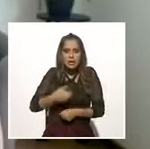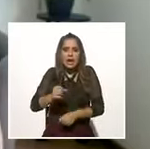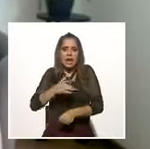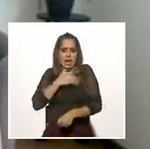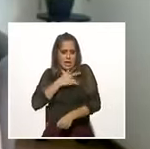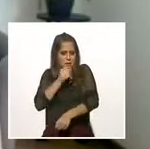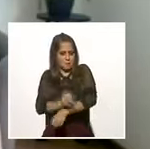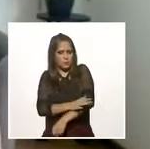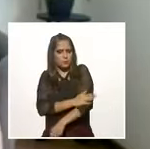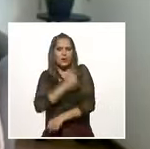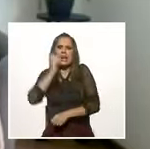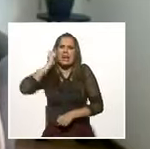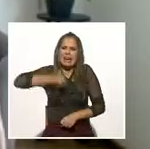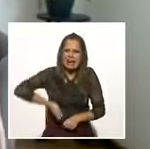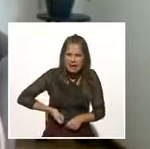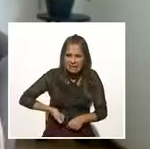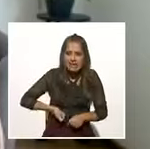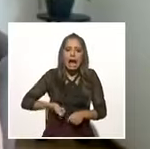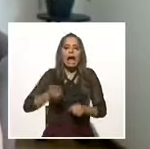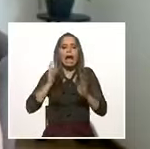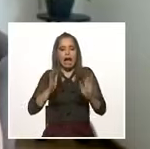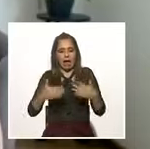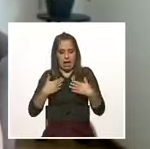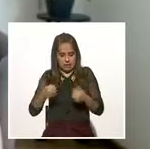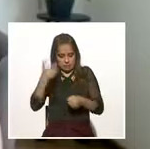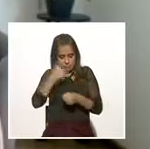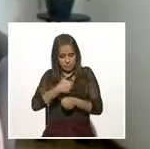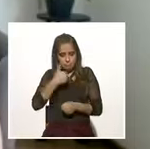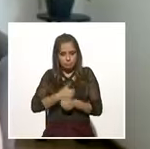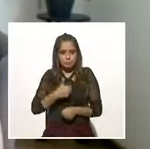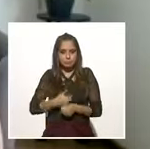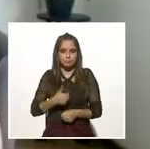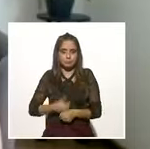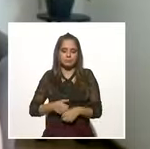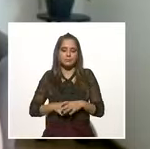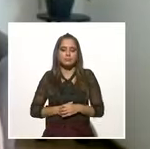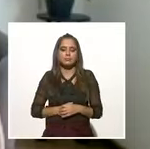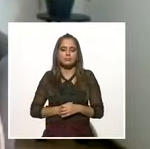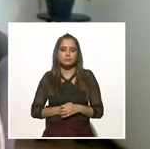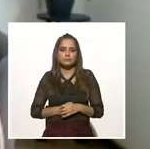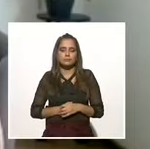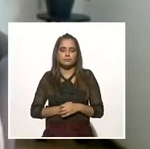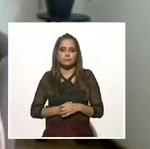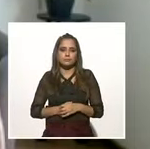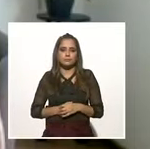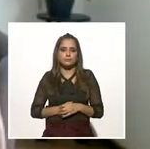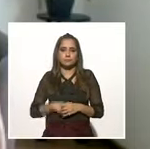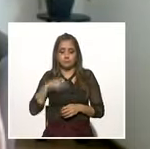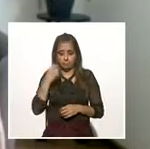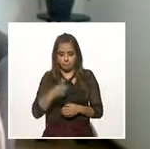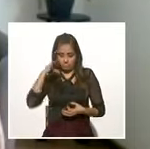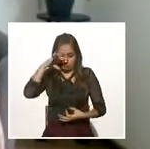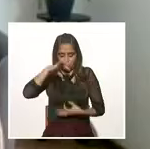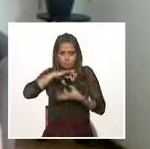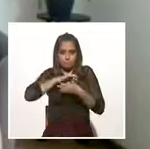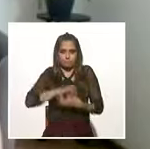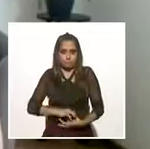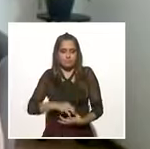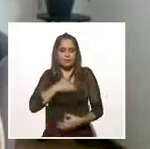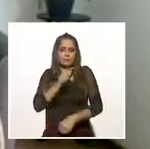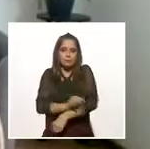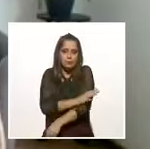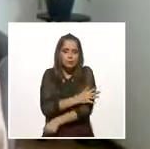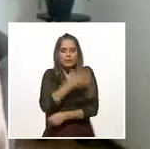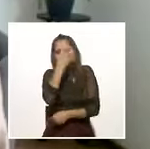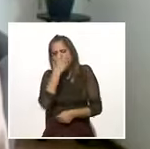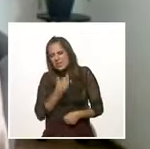emociones que posiblemente no son agradables en primera instancia. El reconocer, hacer contacto con esas emociones tristes, con